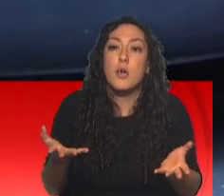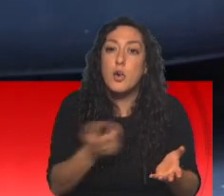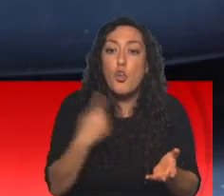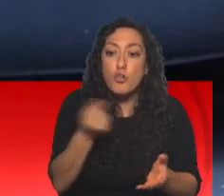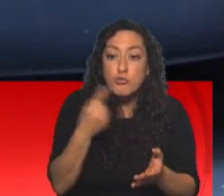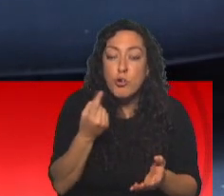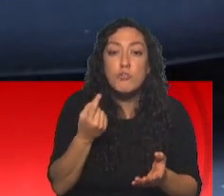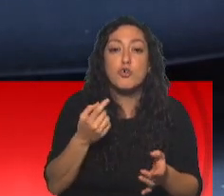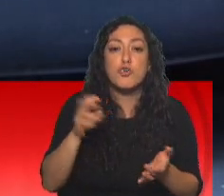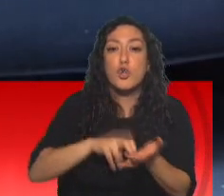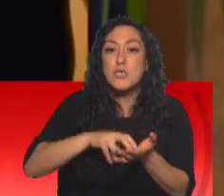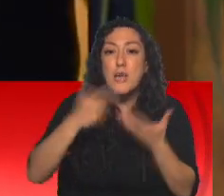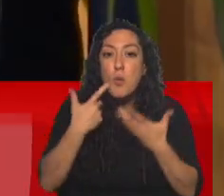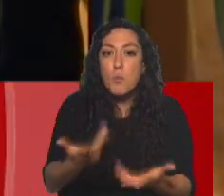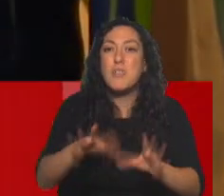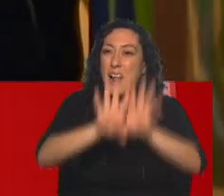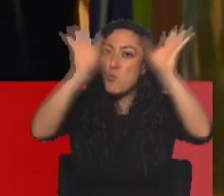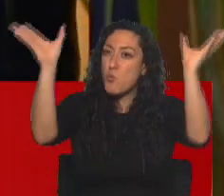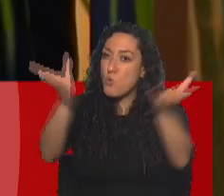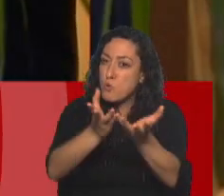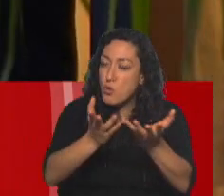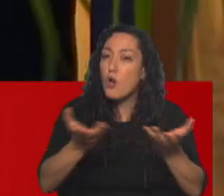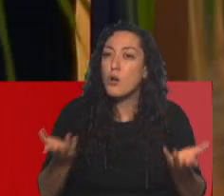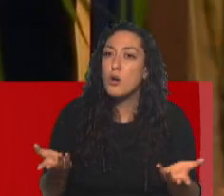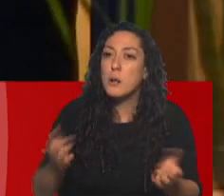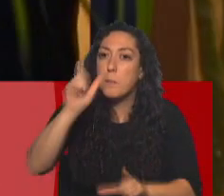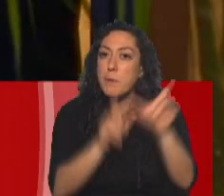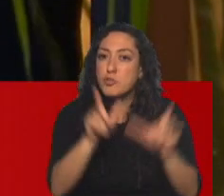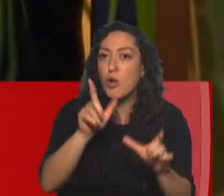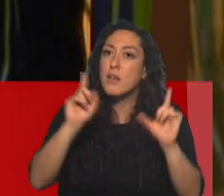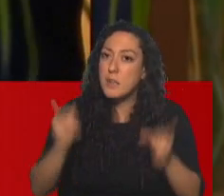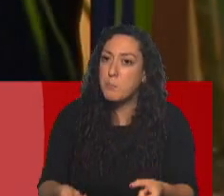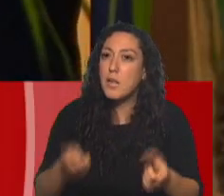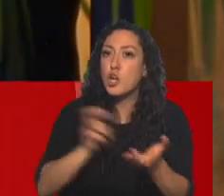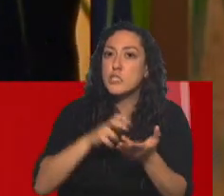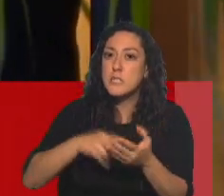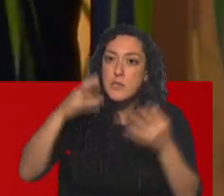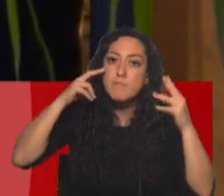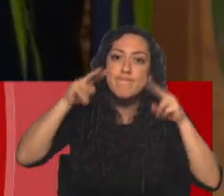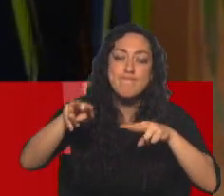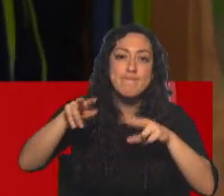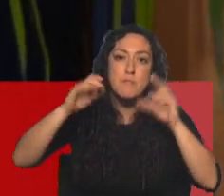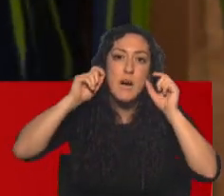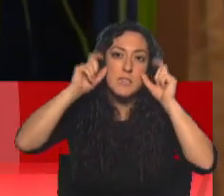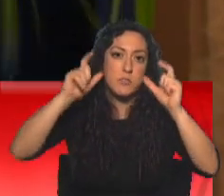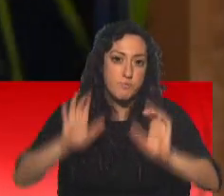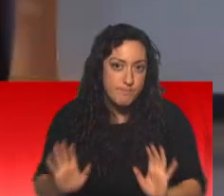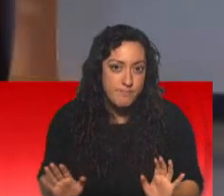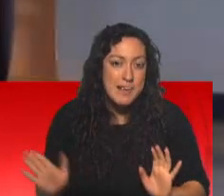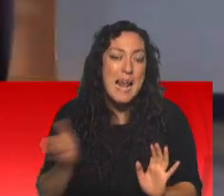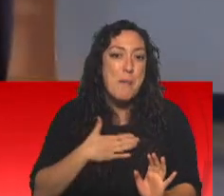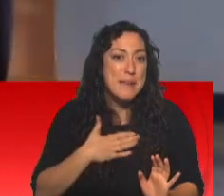estamos reflejando esta noticia para el mundo, ¿no? Totalmente. Y el mundo también está cubriendo esta noticia que, bueno, lamentablemente